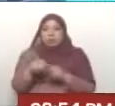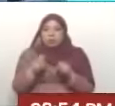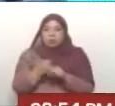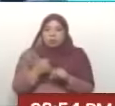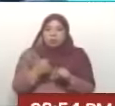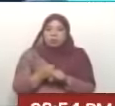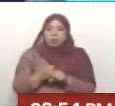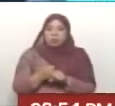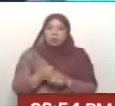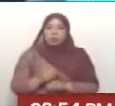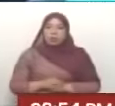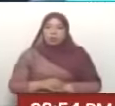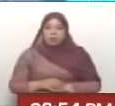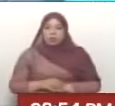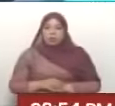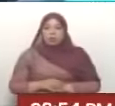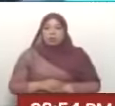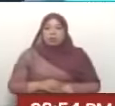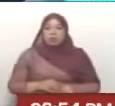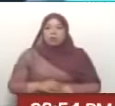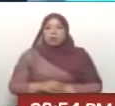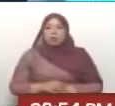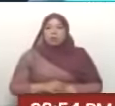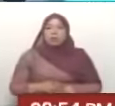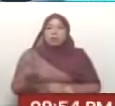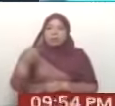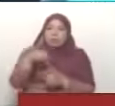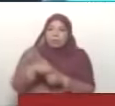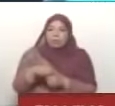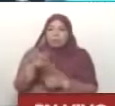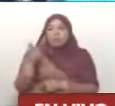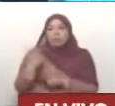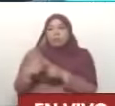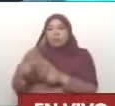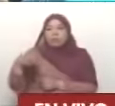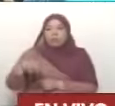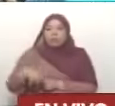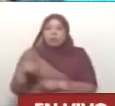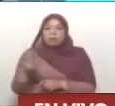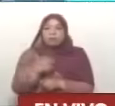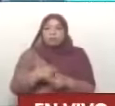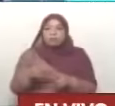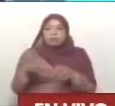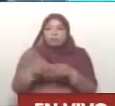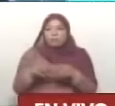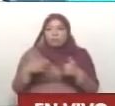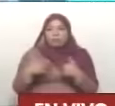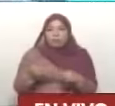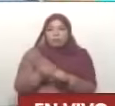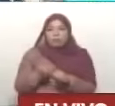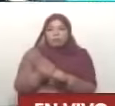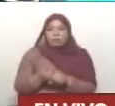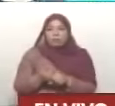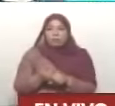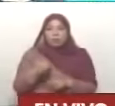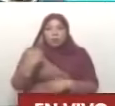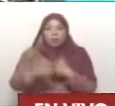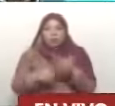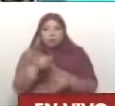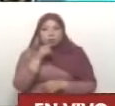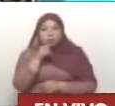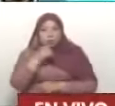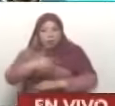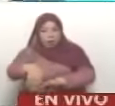la cota 905 tenían incubado en varios estados grupos de esa manera para salir con fusiles a